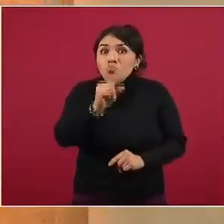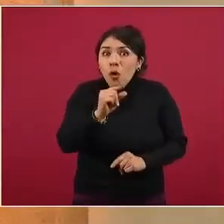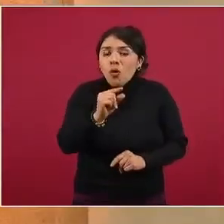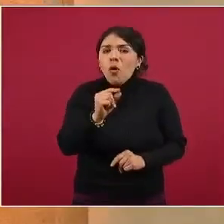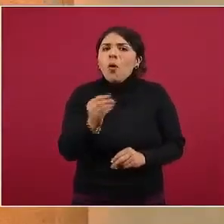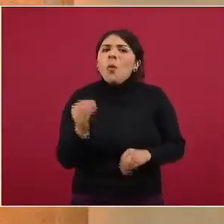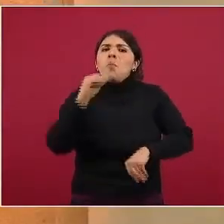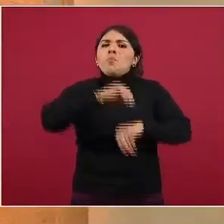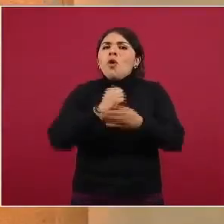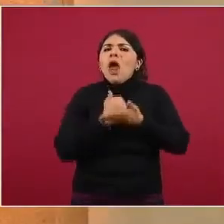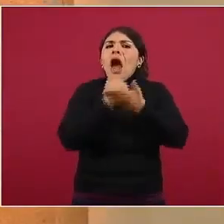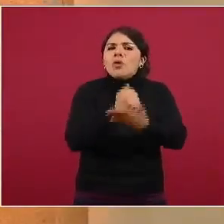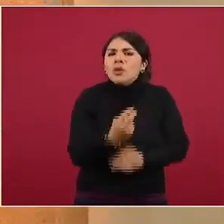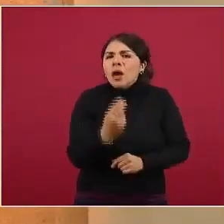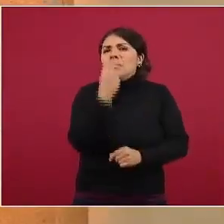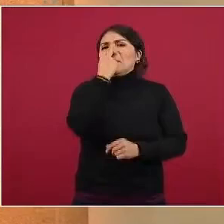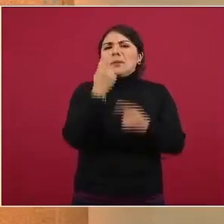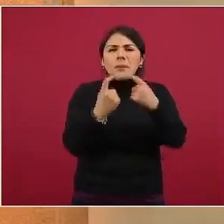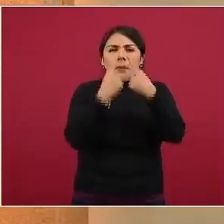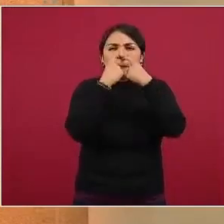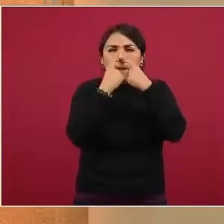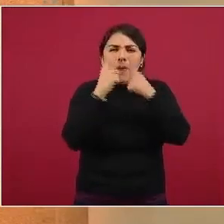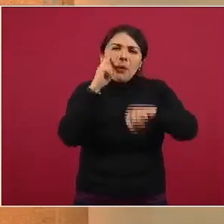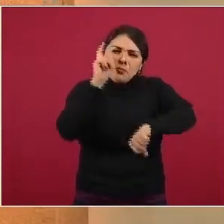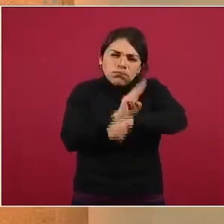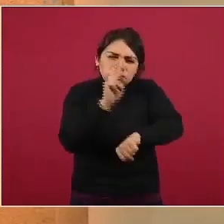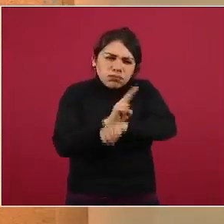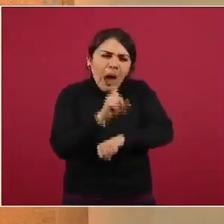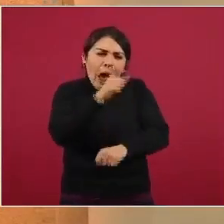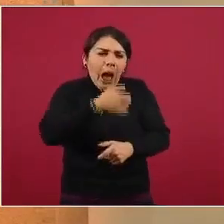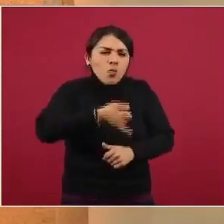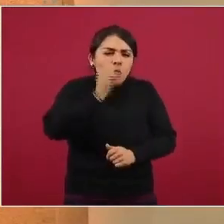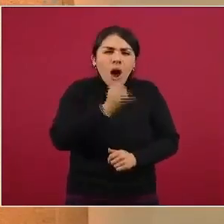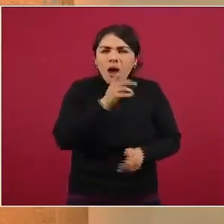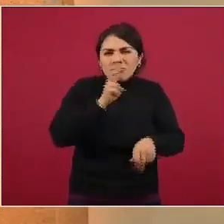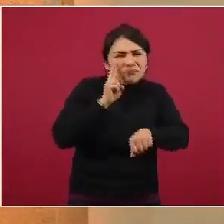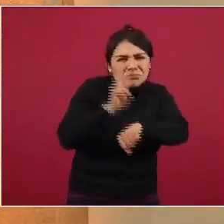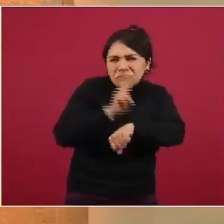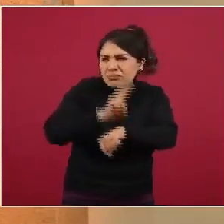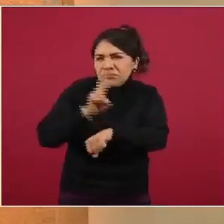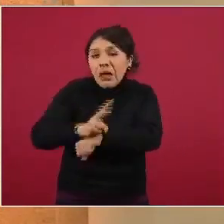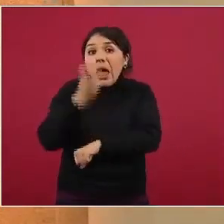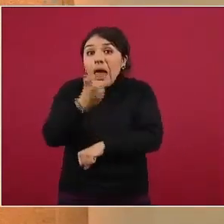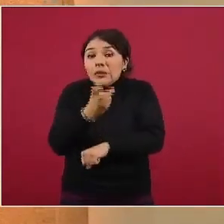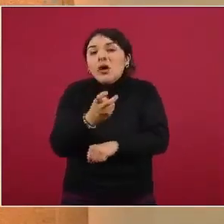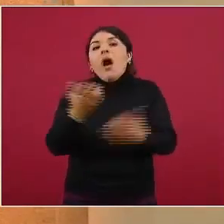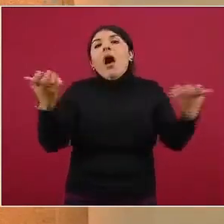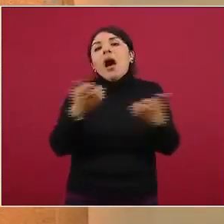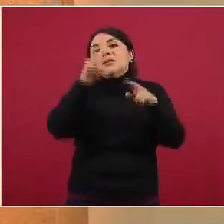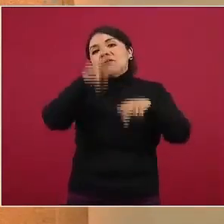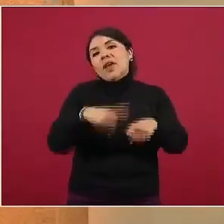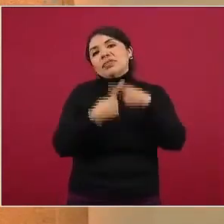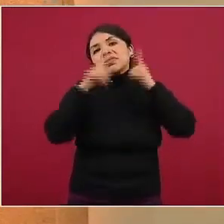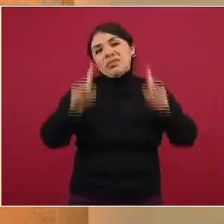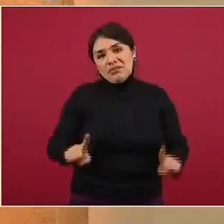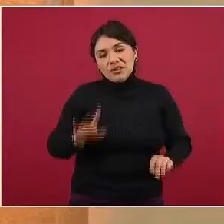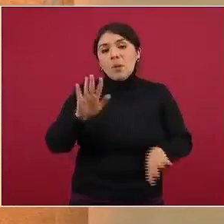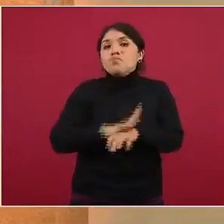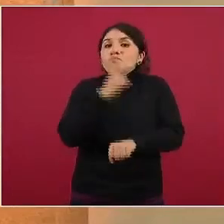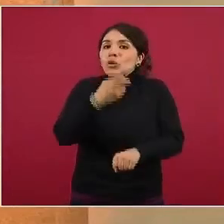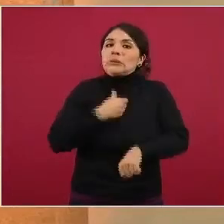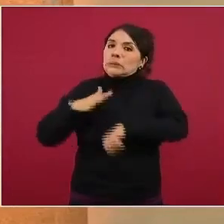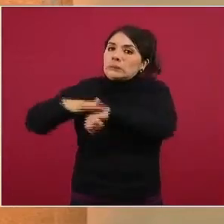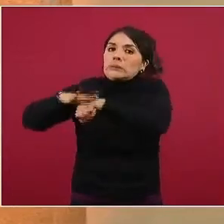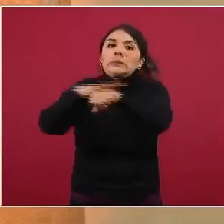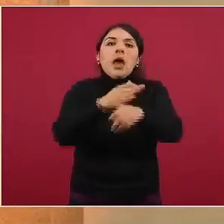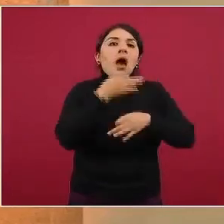ponerles oxígeno, hidratarlos, vigilarlos, es una enorme diferencia. Entonces, por eso la